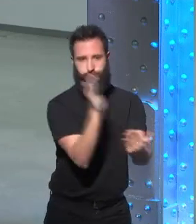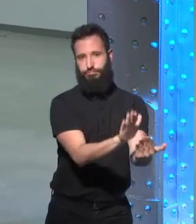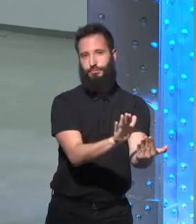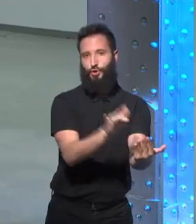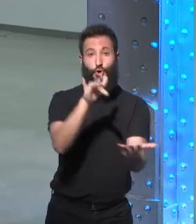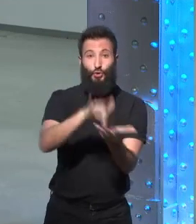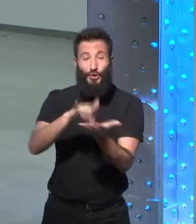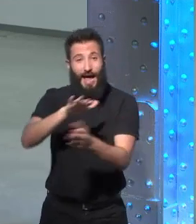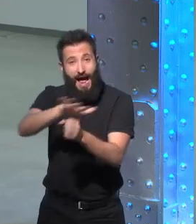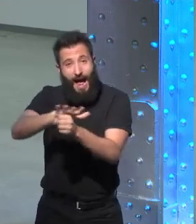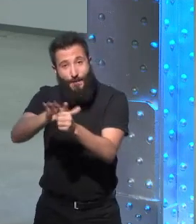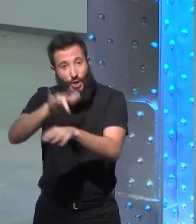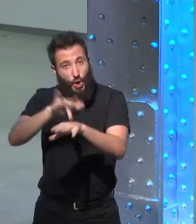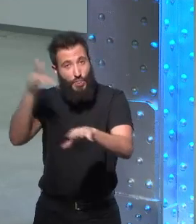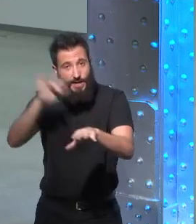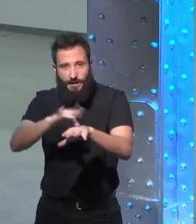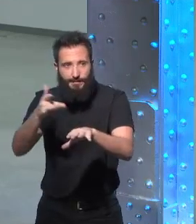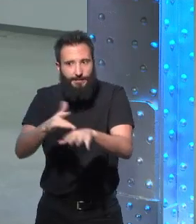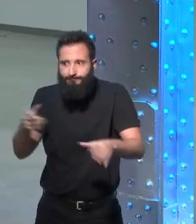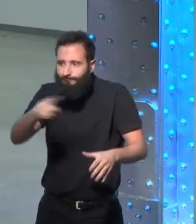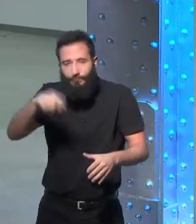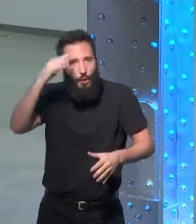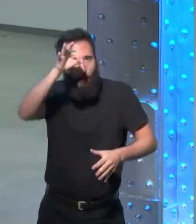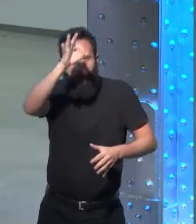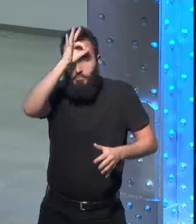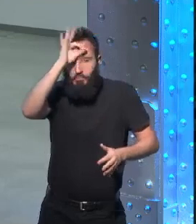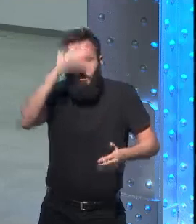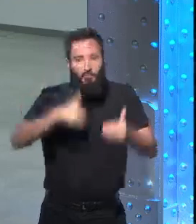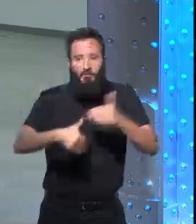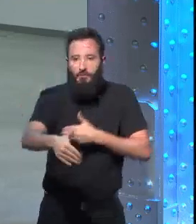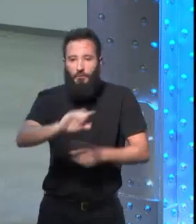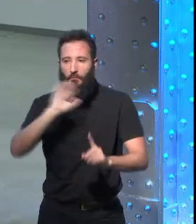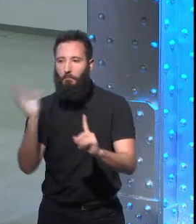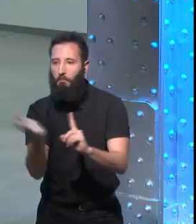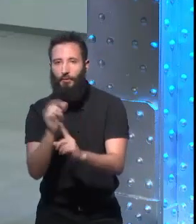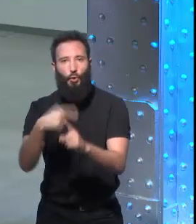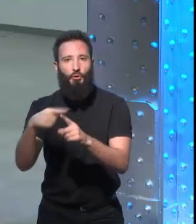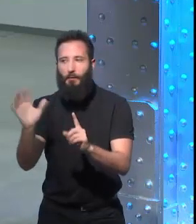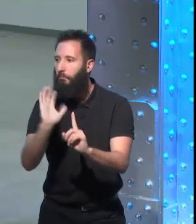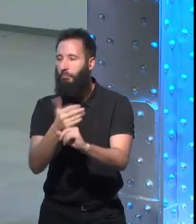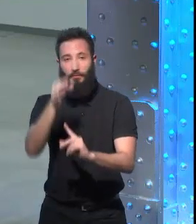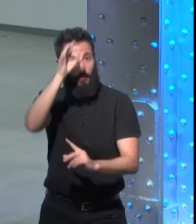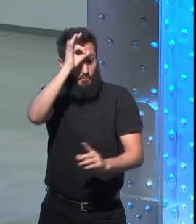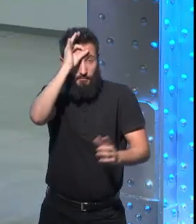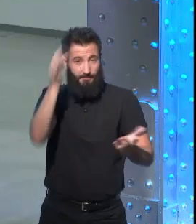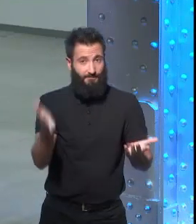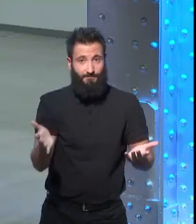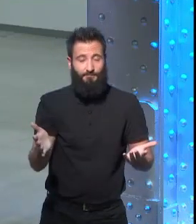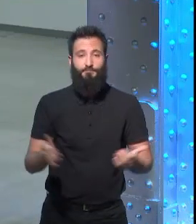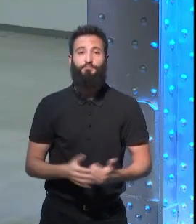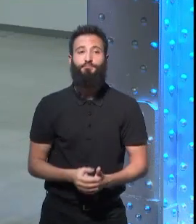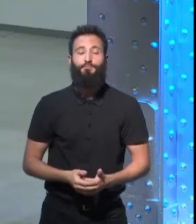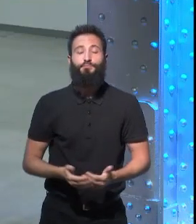en el ámbito digital no sabemos lo que nos vamos a encontrar, ¿no? Y